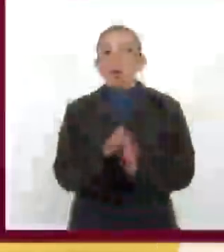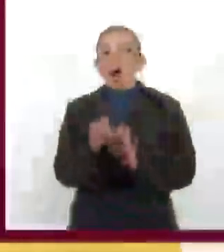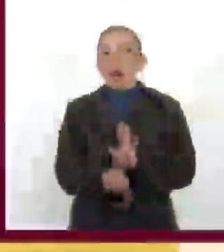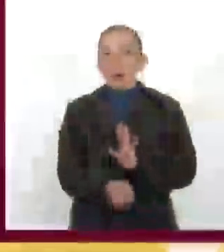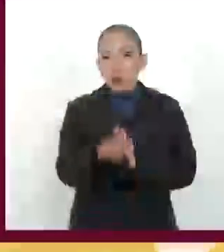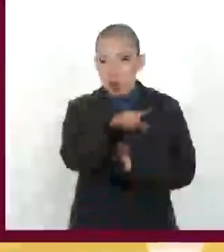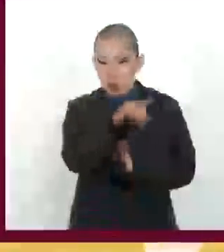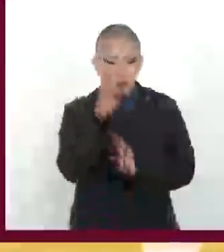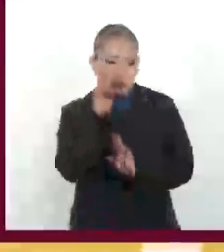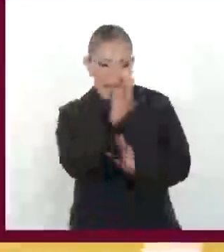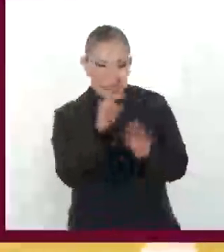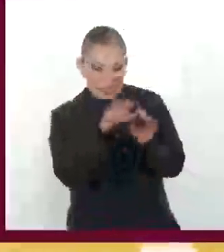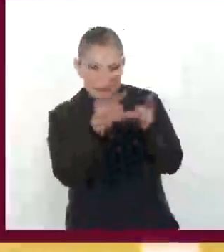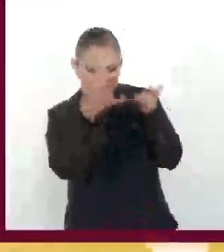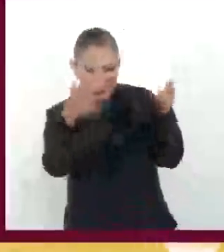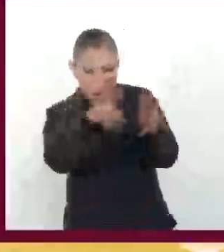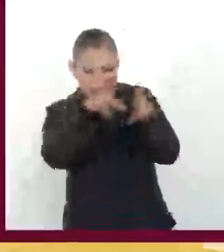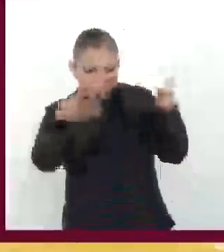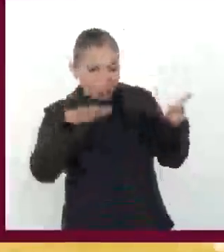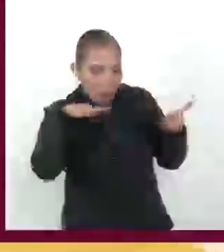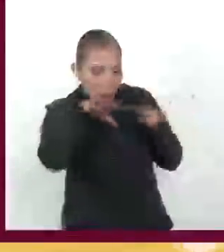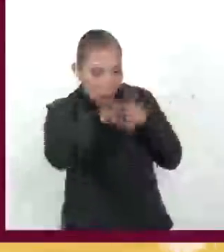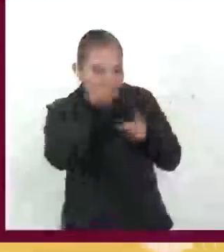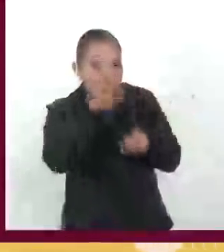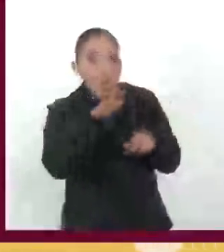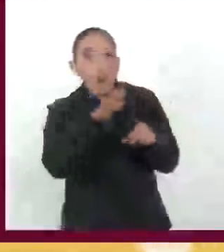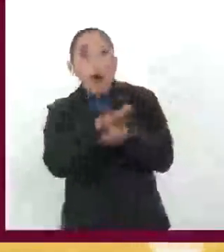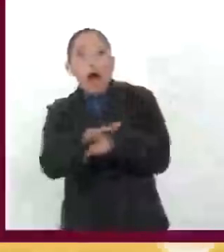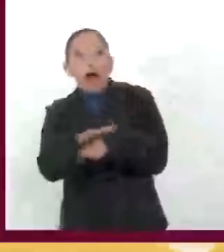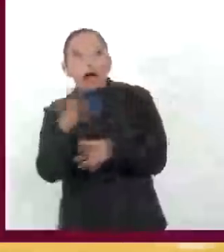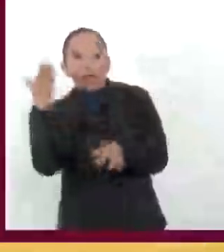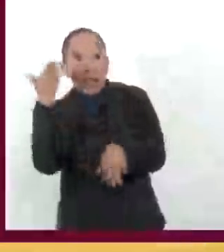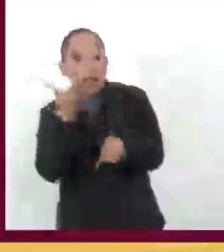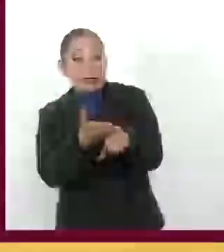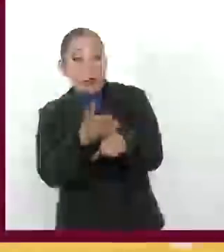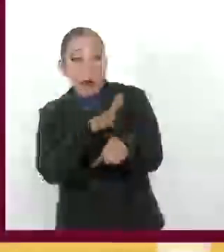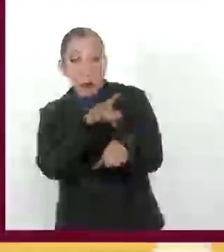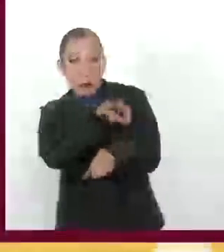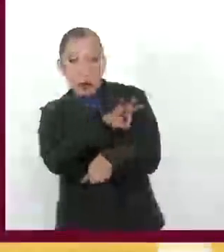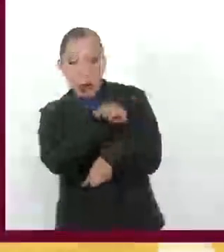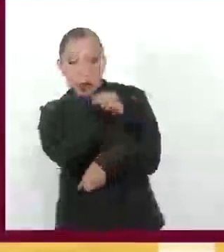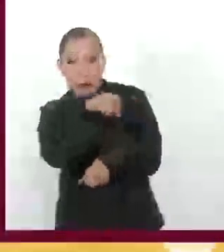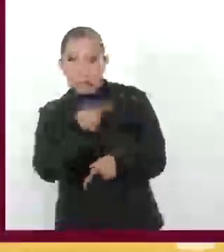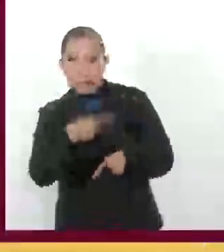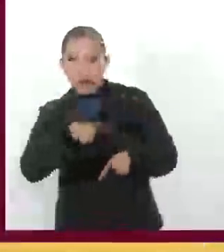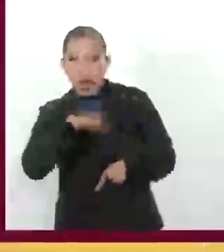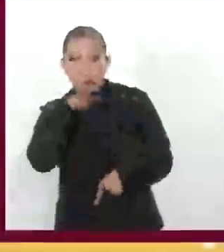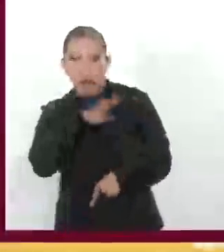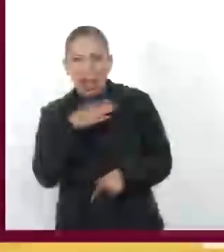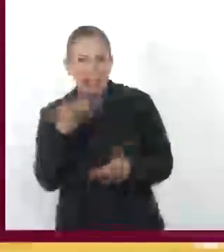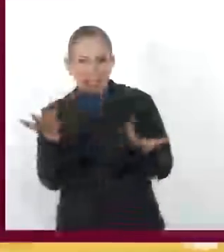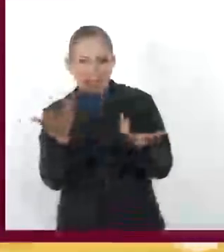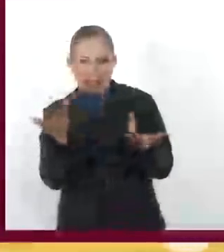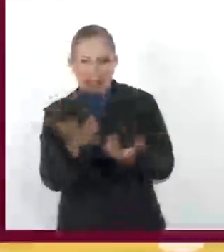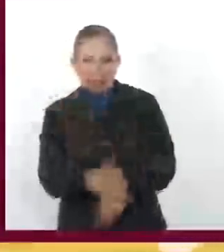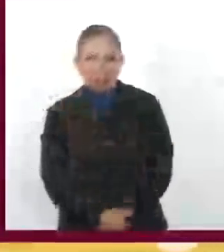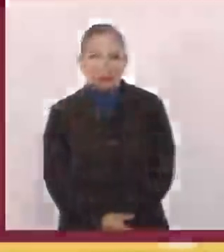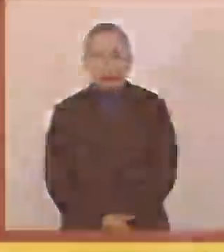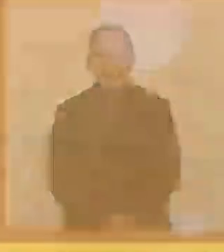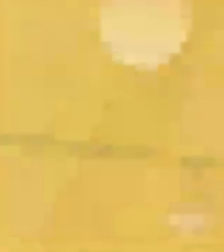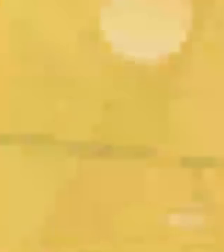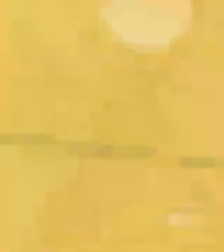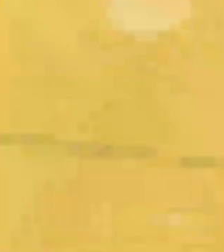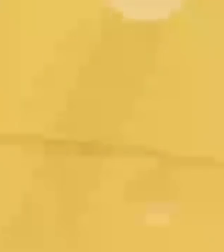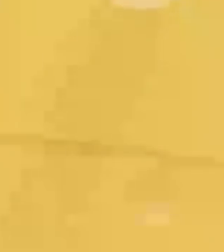En el caso para analizar, ¿qué principios y sanciones pueden estar implicados?